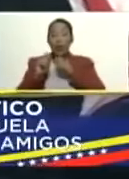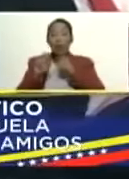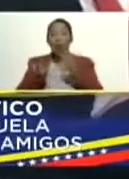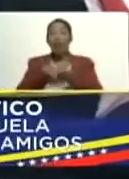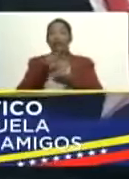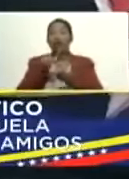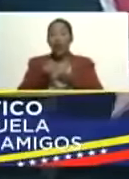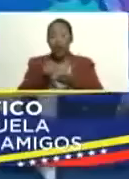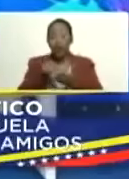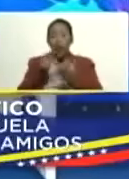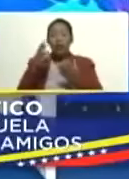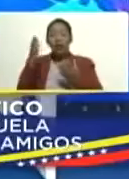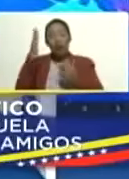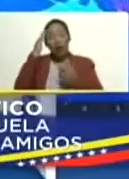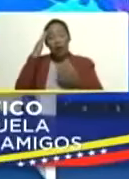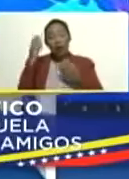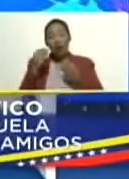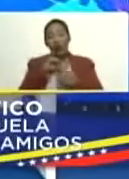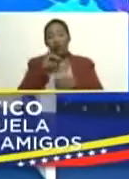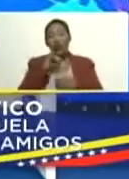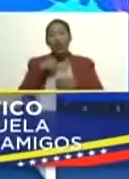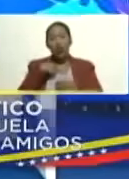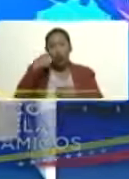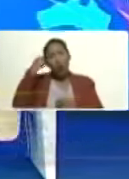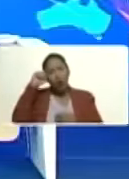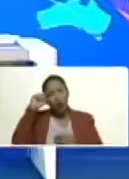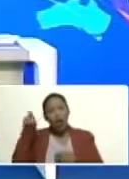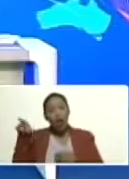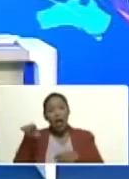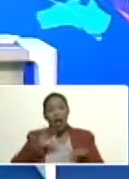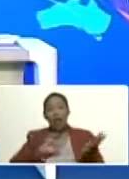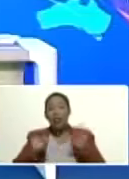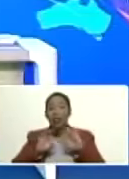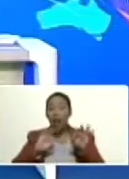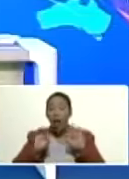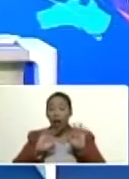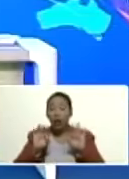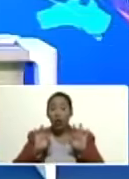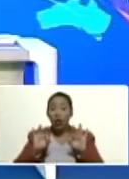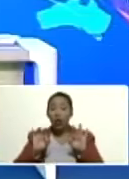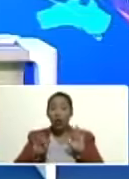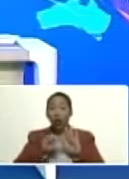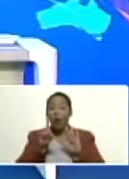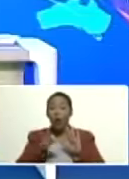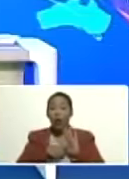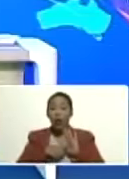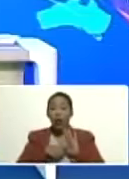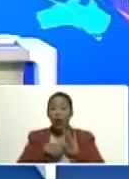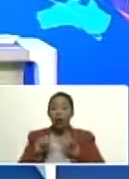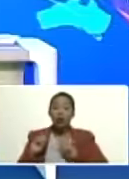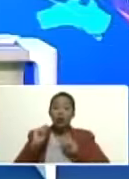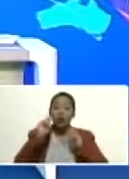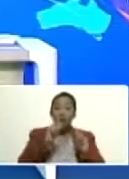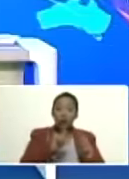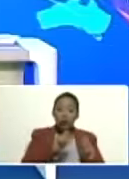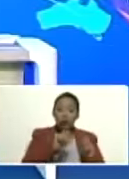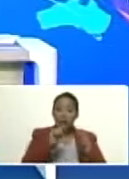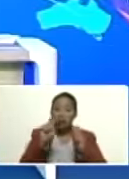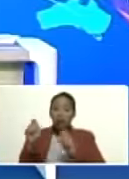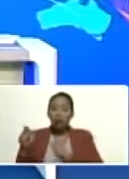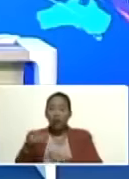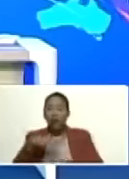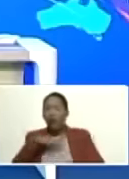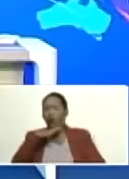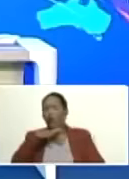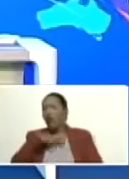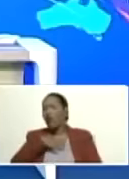José Vicente. Siempre lo recuerdo. Y el teatro estaba de bote en bote, full, pero